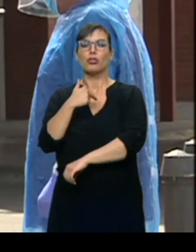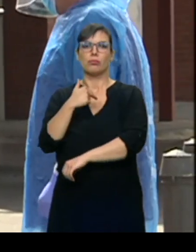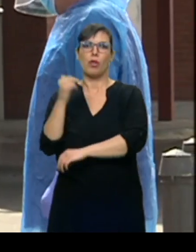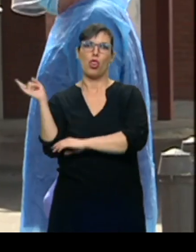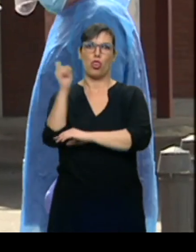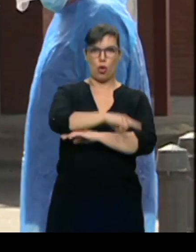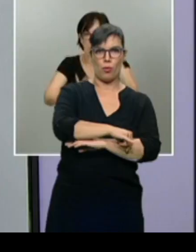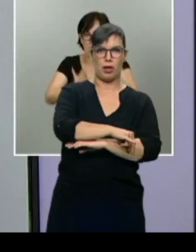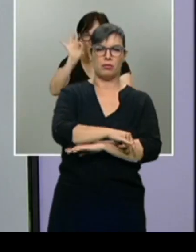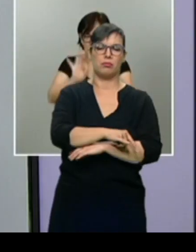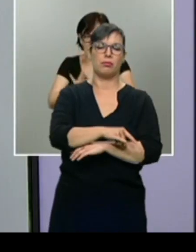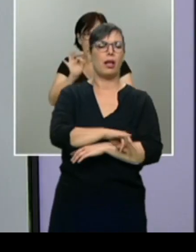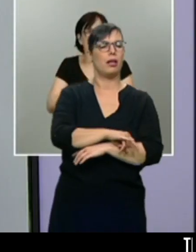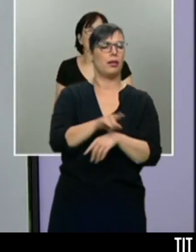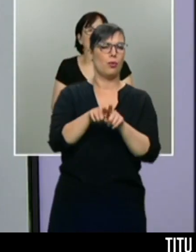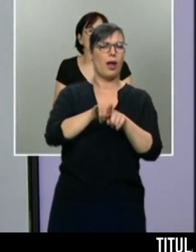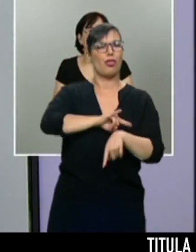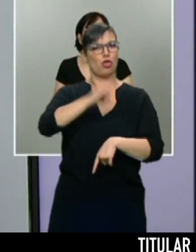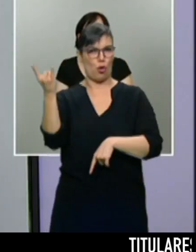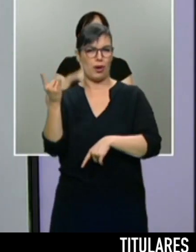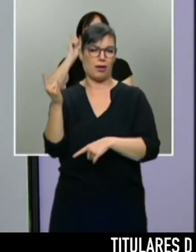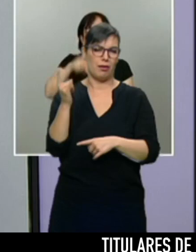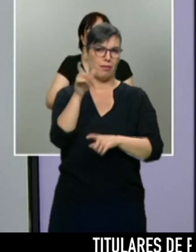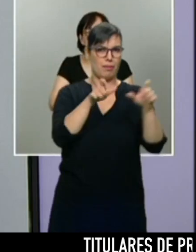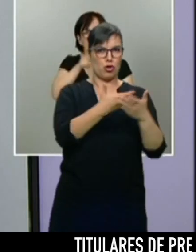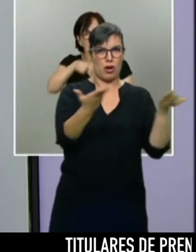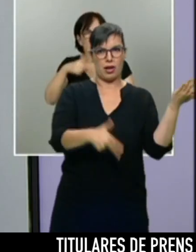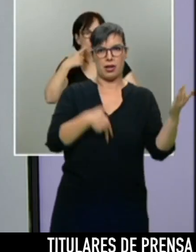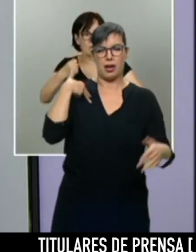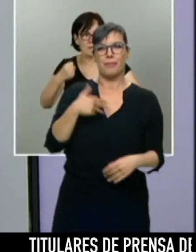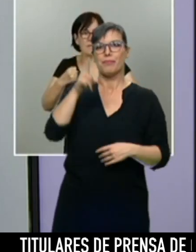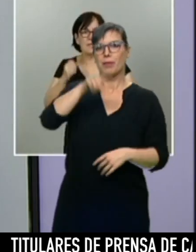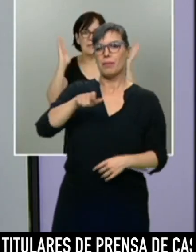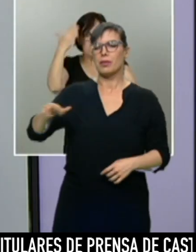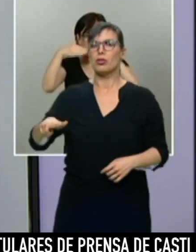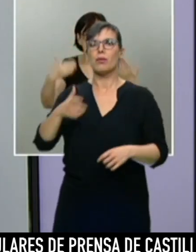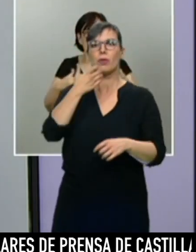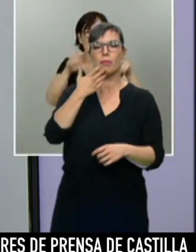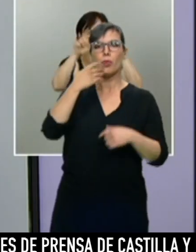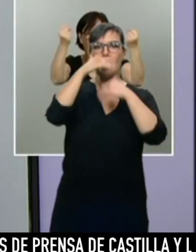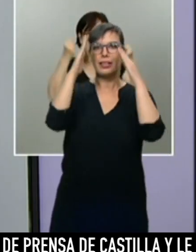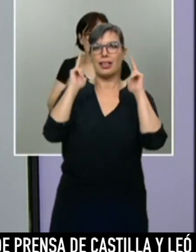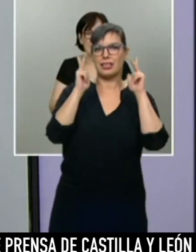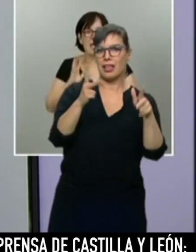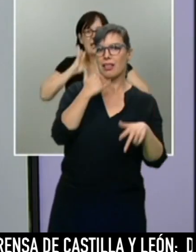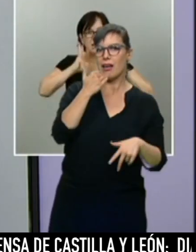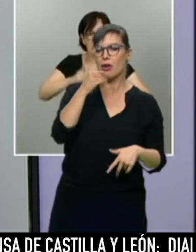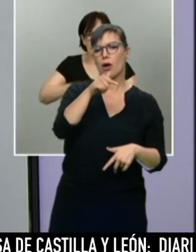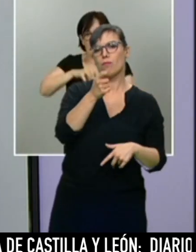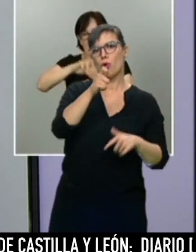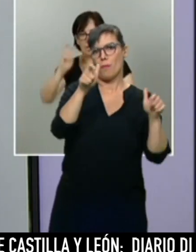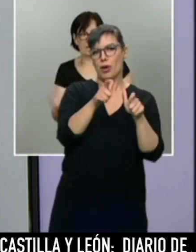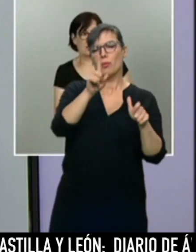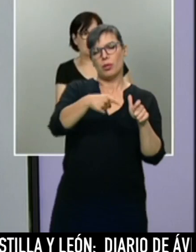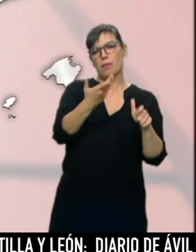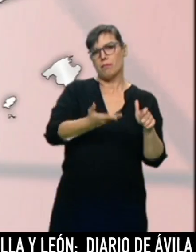frente al 5,2%. También el personal sanitario que atiende instituciones como son las residencias, etcétera. Es un poco menor, pero también